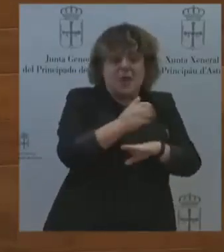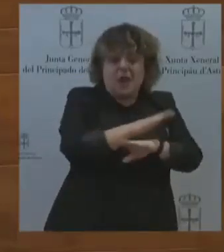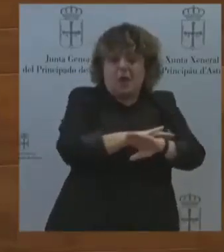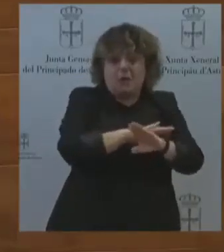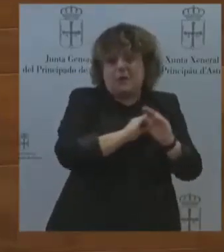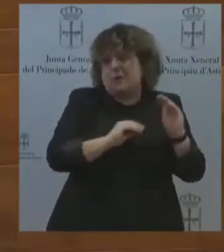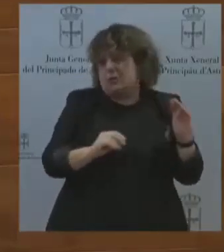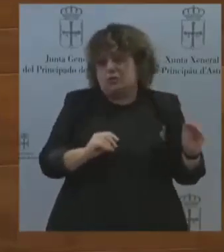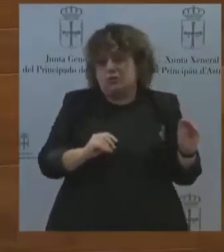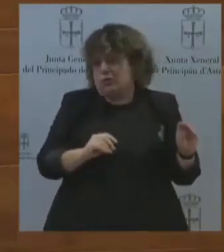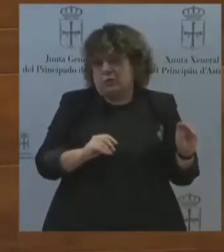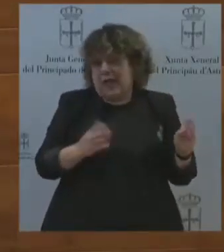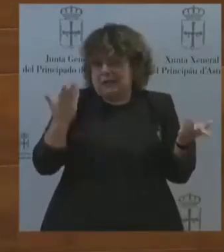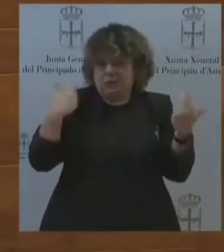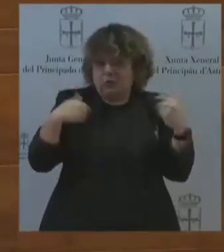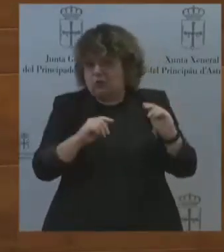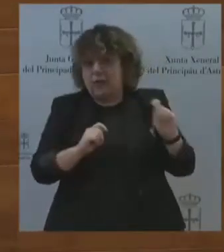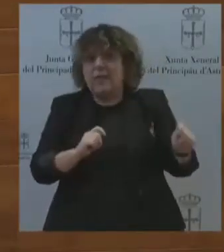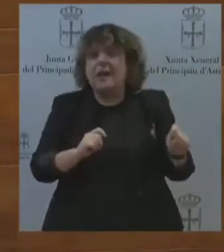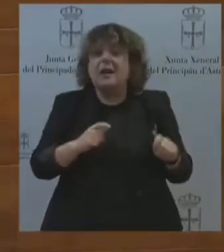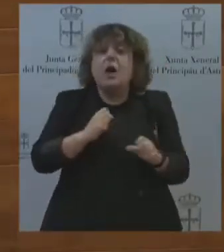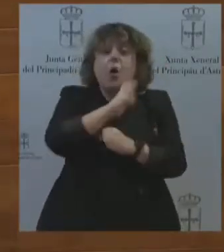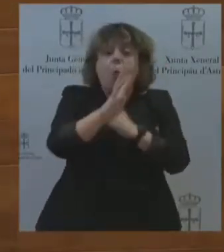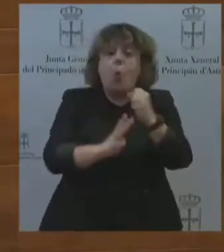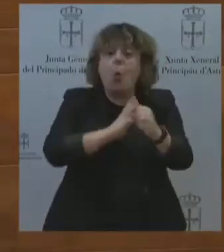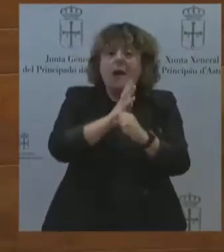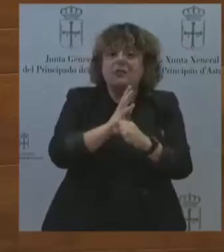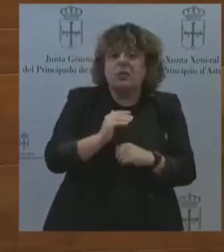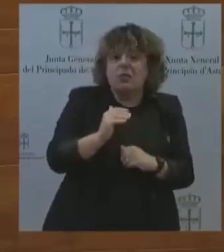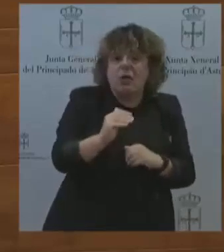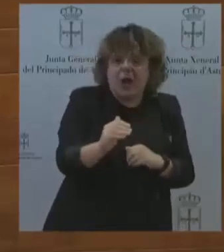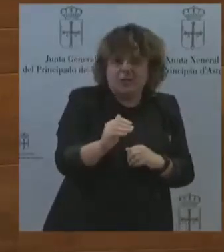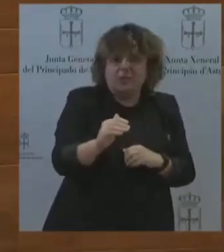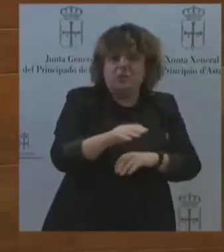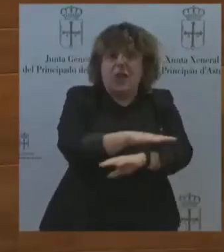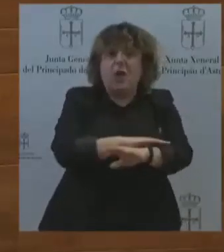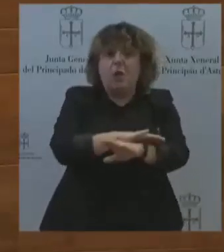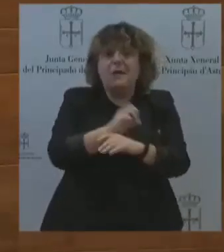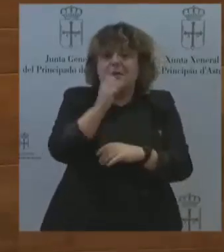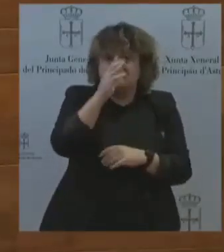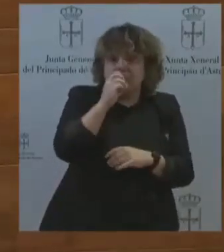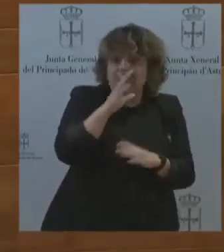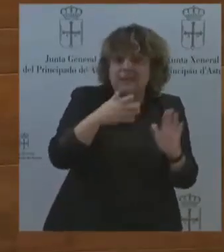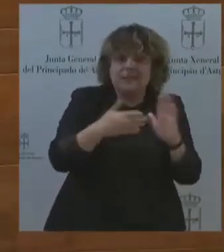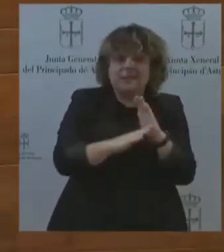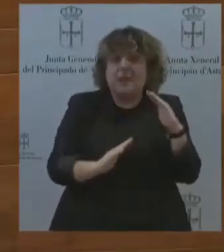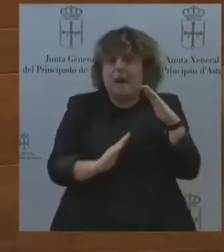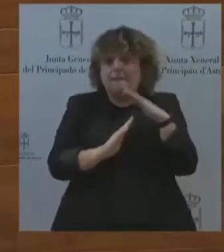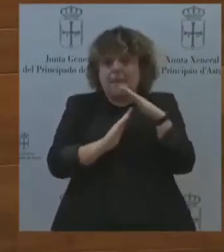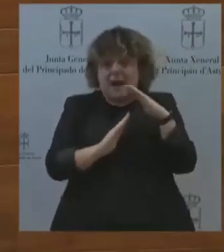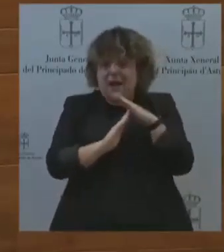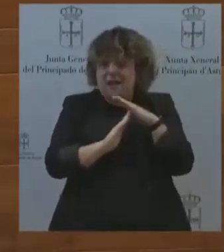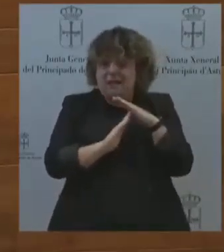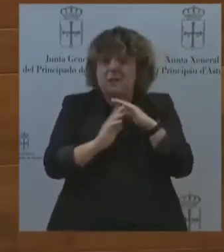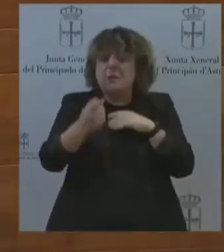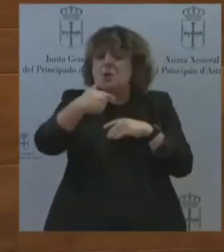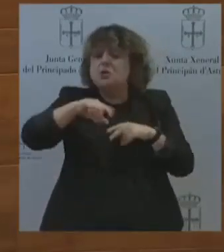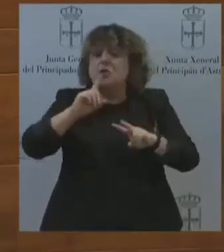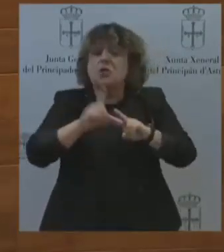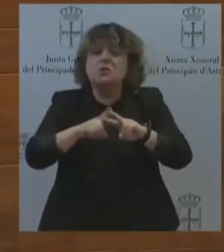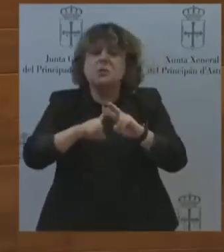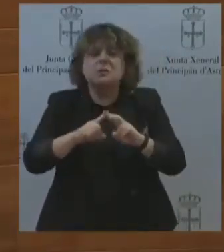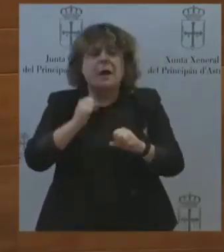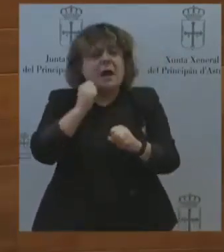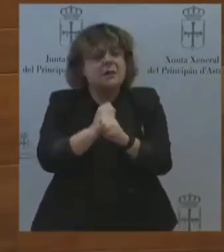gobierno socialista y de parálisis, pero que nadie tenga duda de que Vox seguirá trabajando día a día por los asturianos para que